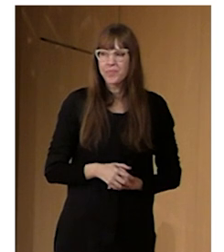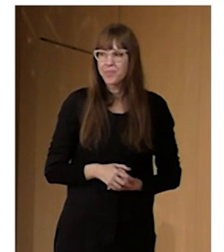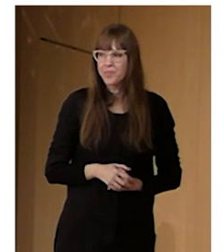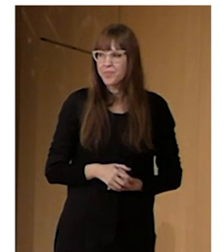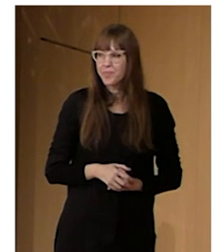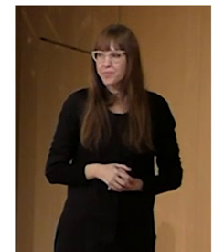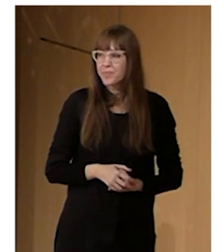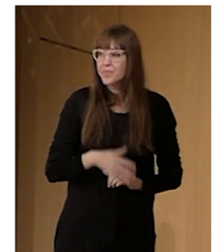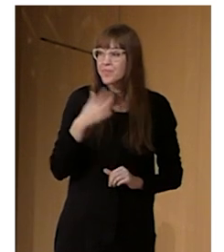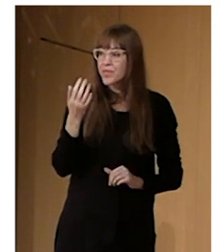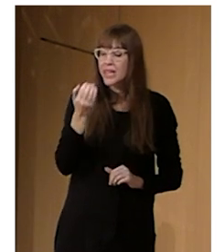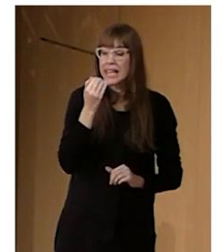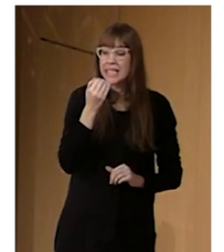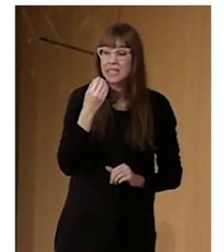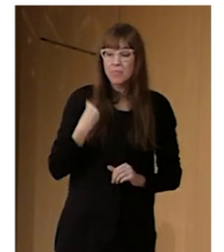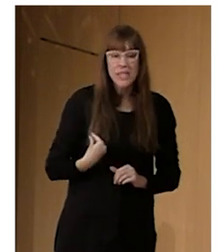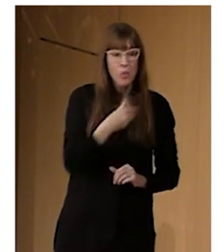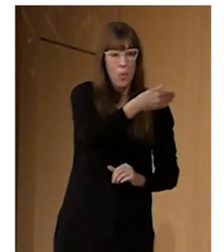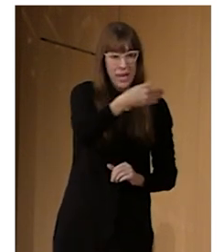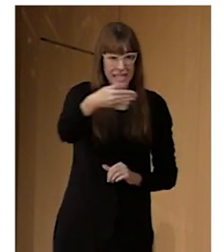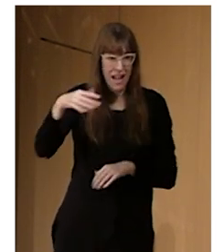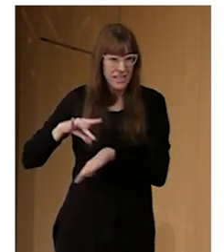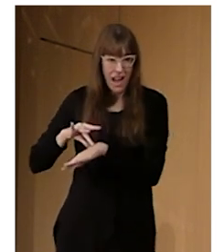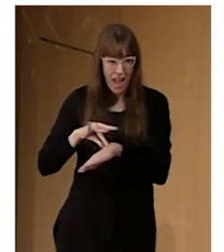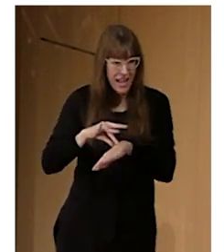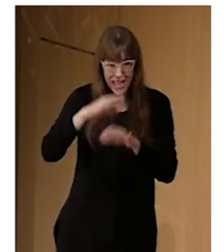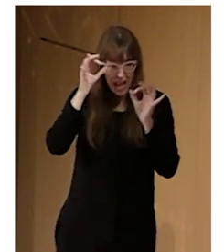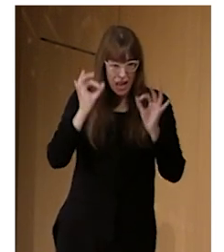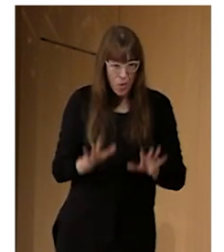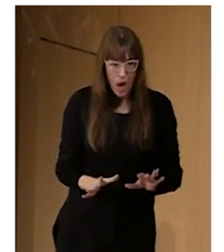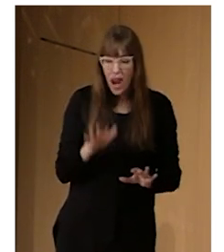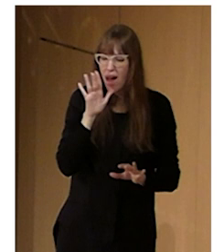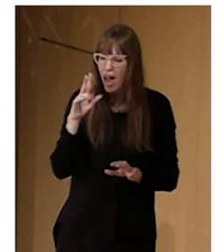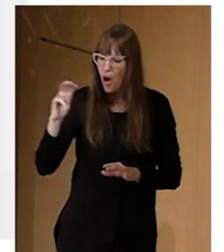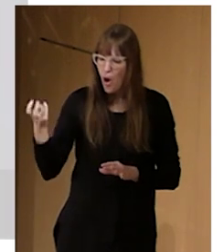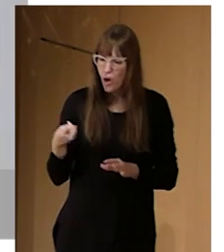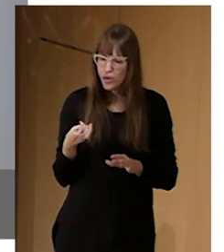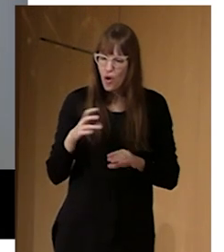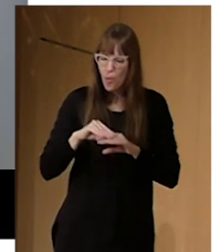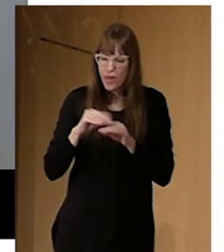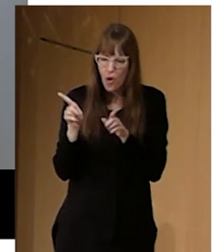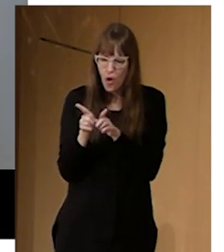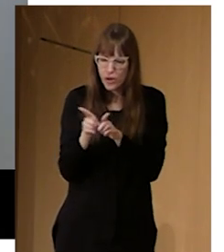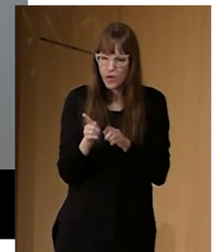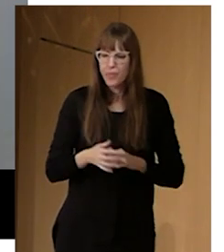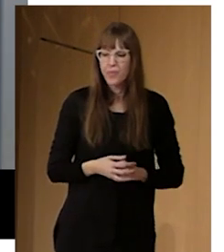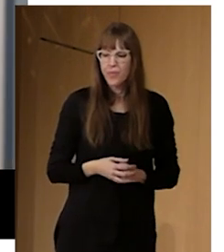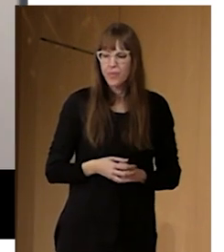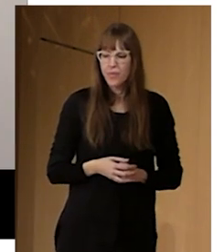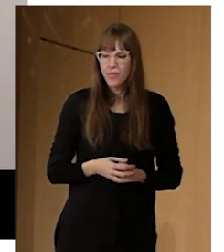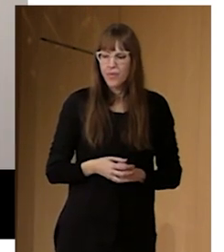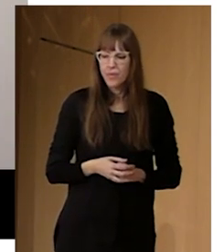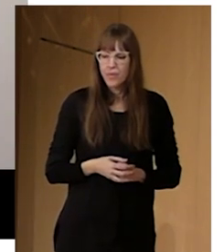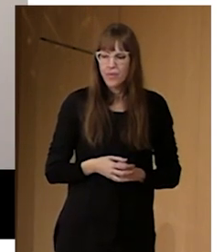por los comisarios ocurre lo mismo David por favor si me lanzas la visita guiada un factor muy importante la